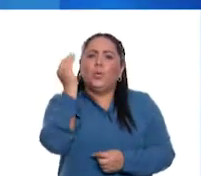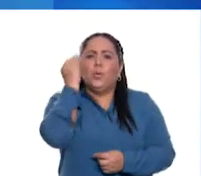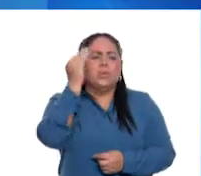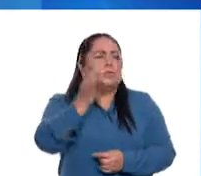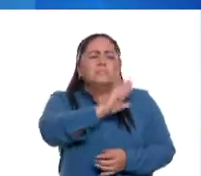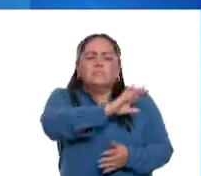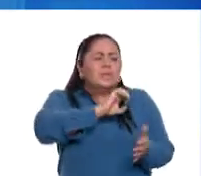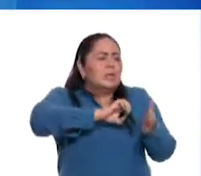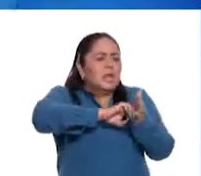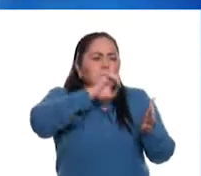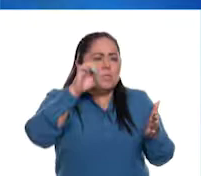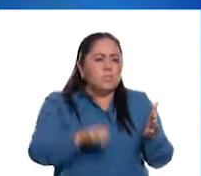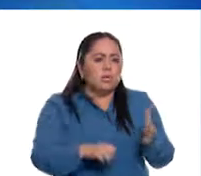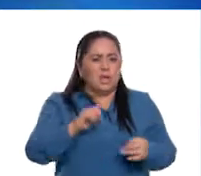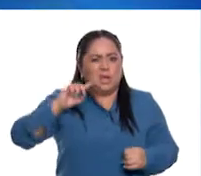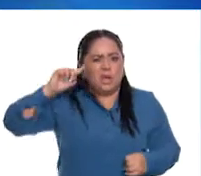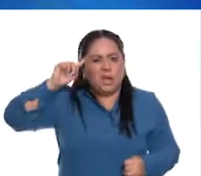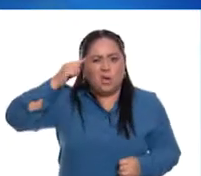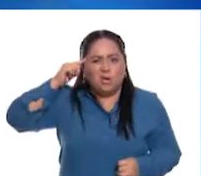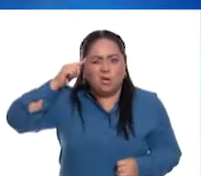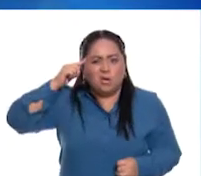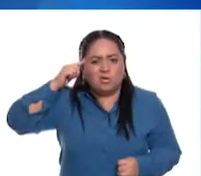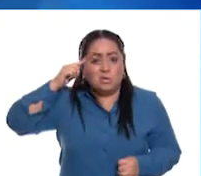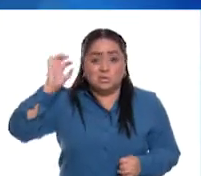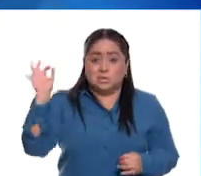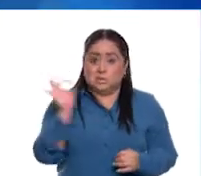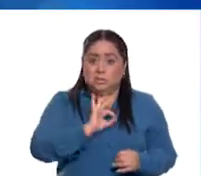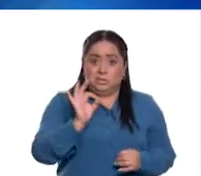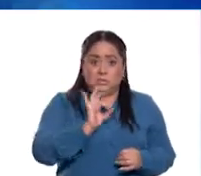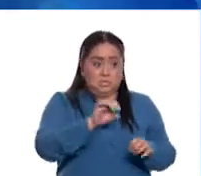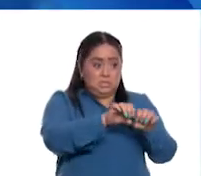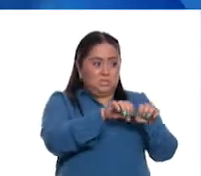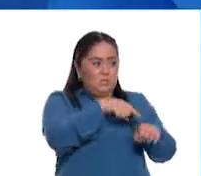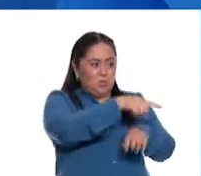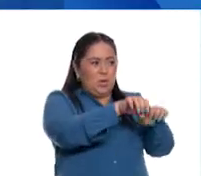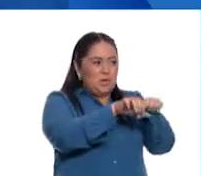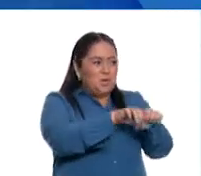Por ejemplo, el enojo. Sí, si pierde tu equipo